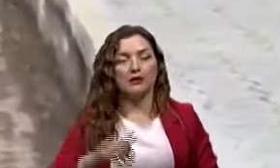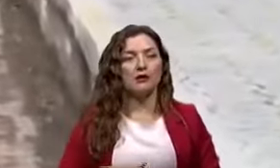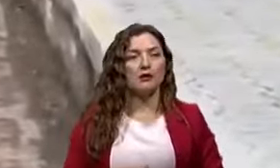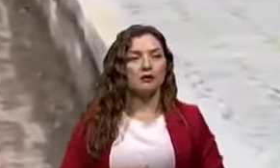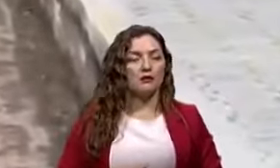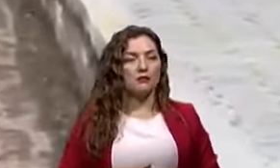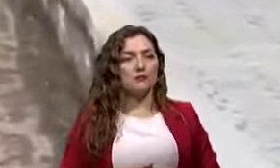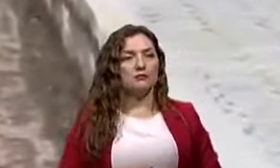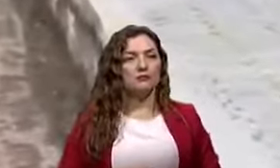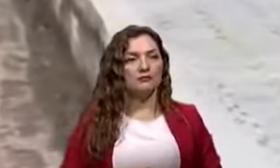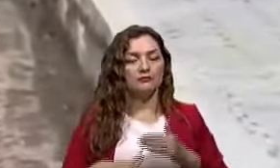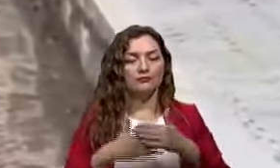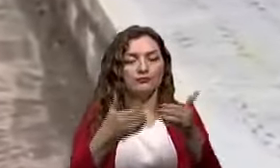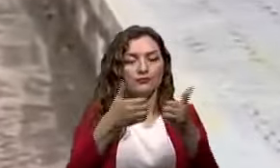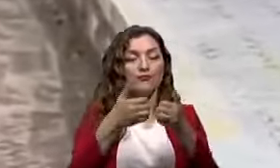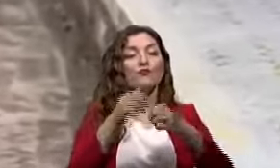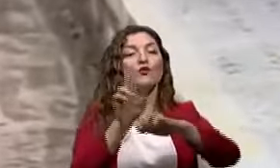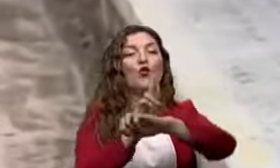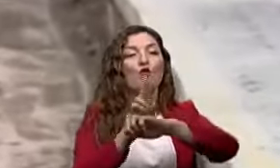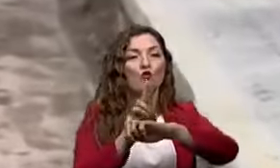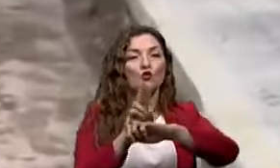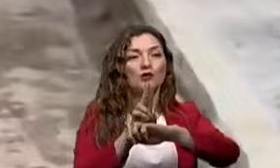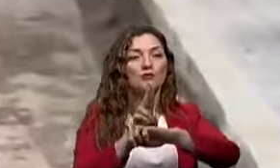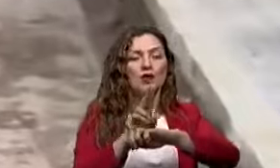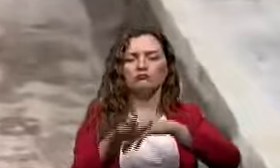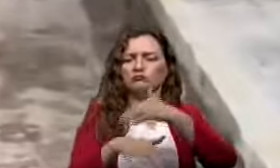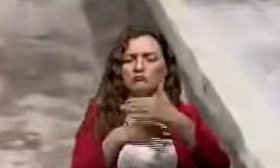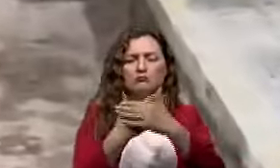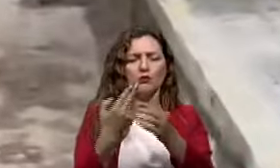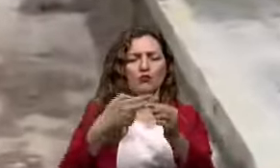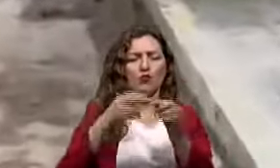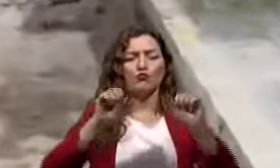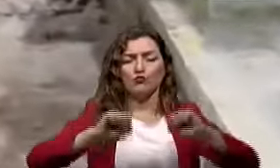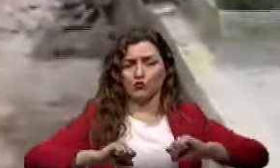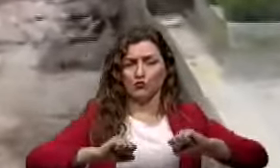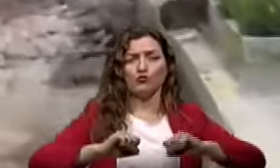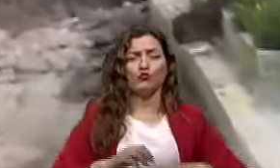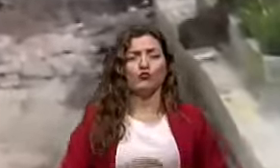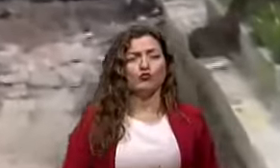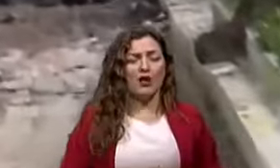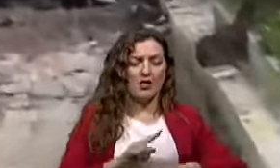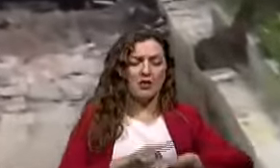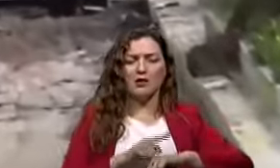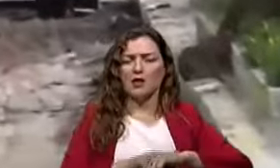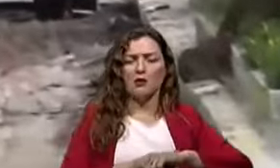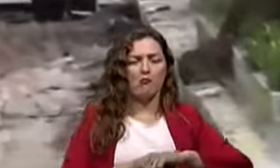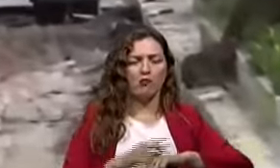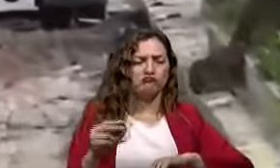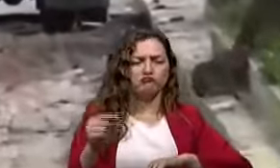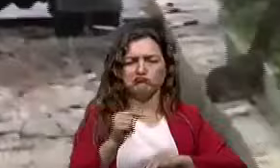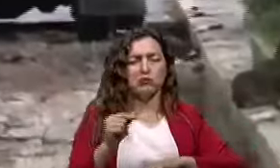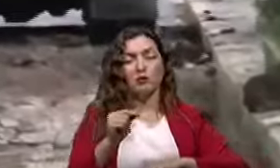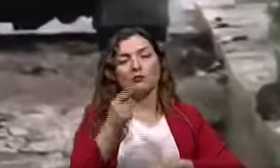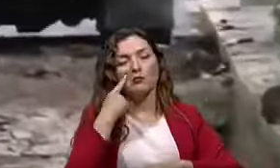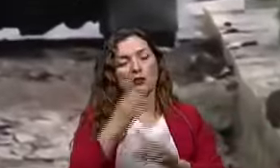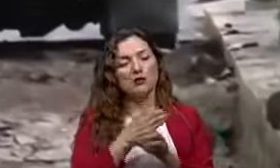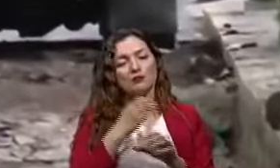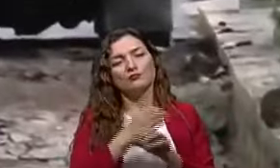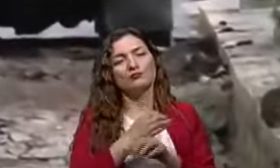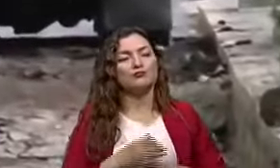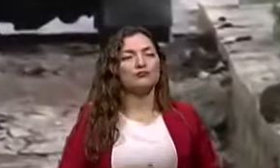todas la maquinaria, la gente, el recurso humano posible para poder salir en el menor tiempo que hemos estimado,